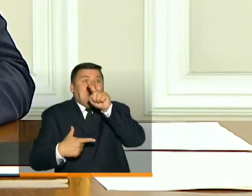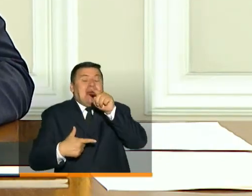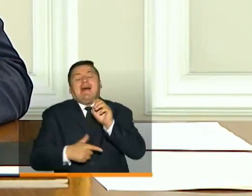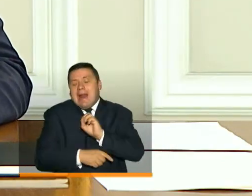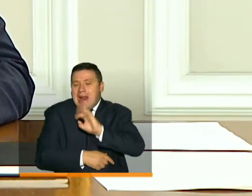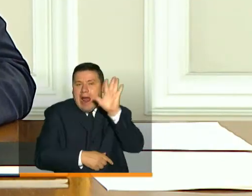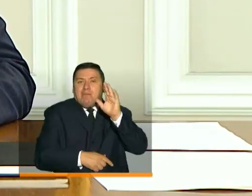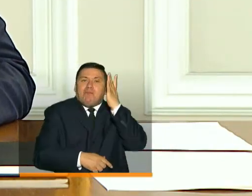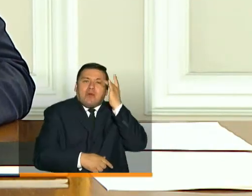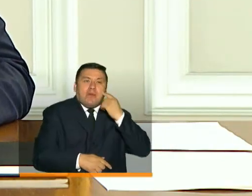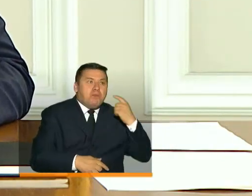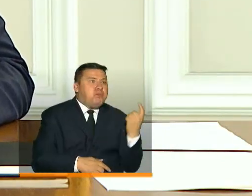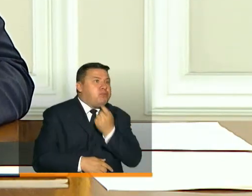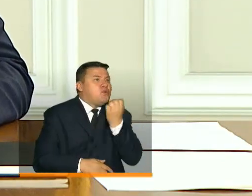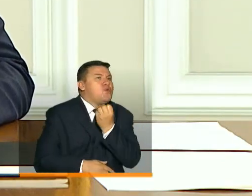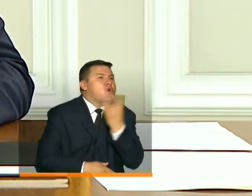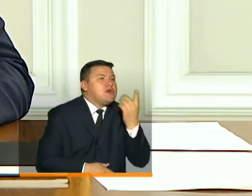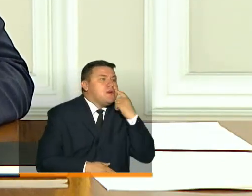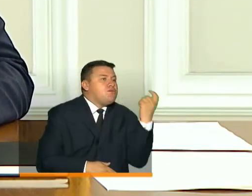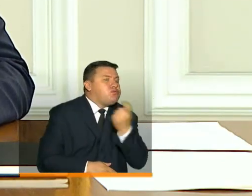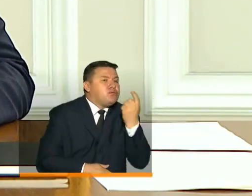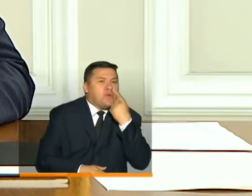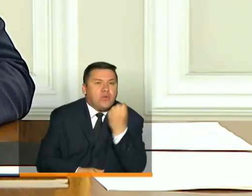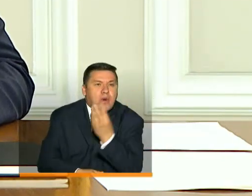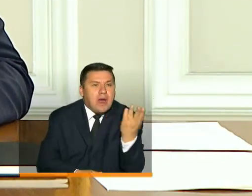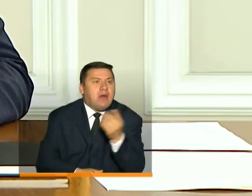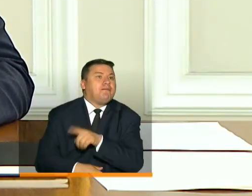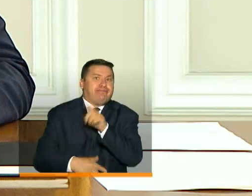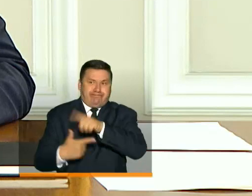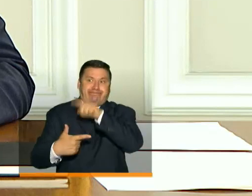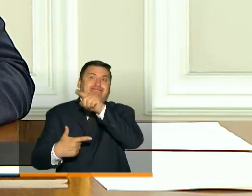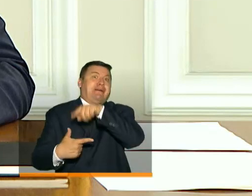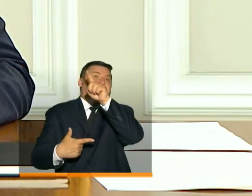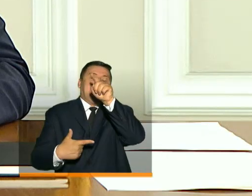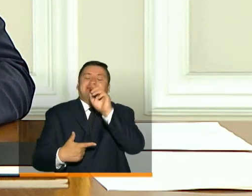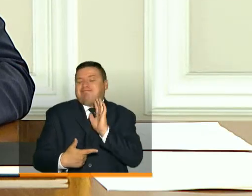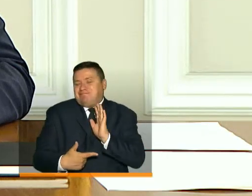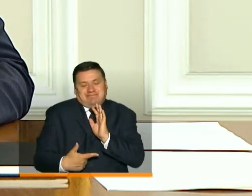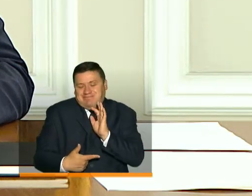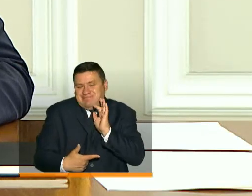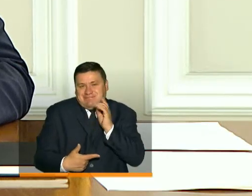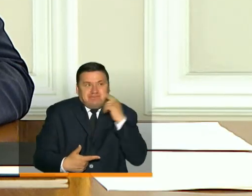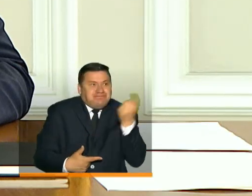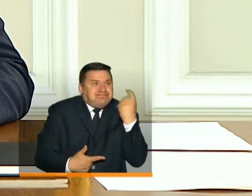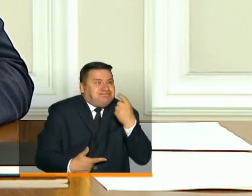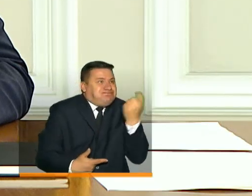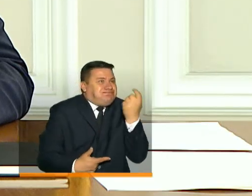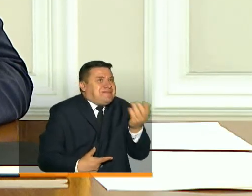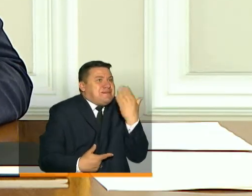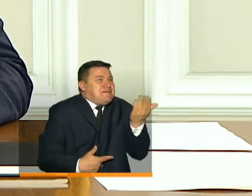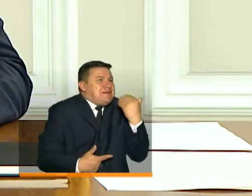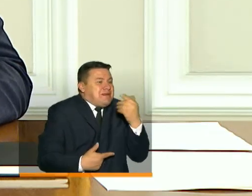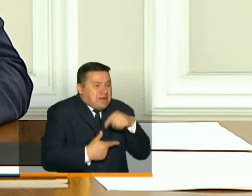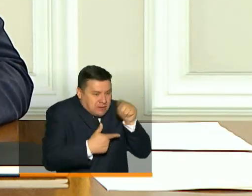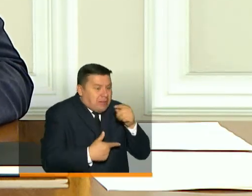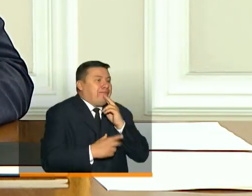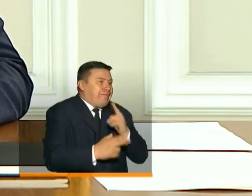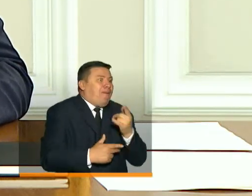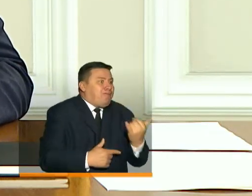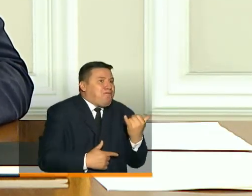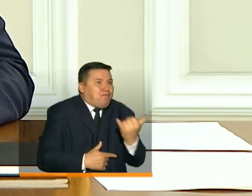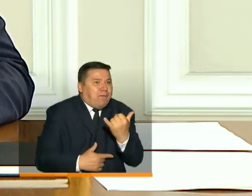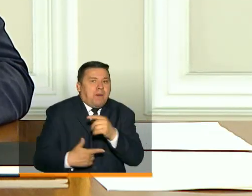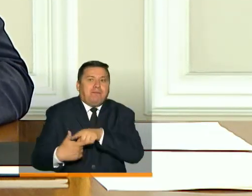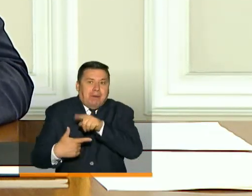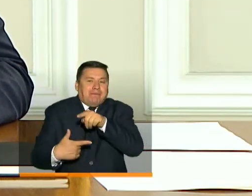a buscar esos posibles contactos, esa búsqueda activa nos va a registrar siempre un mayor nivel de positividad, sobre todo porque estamos